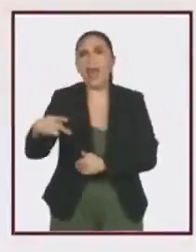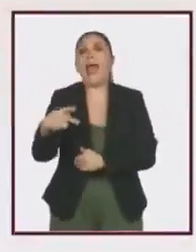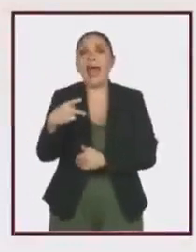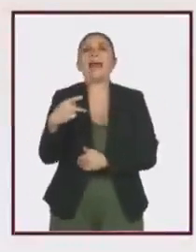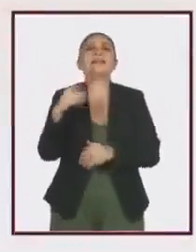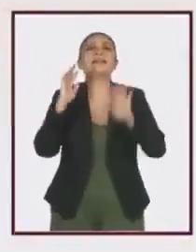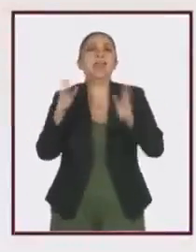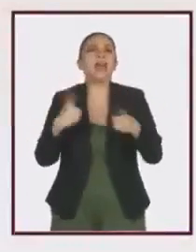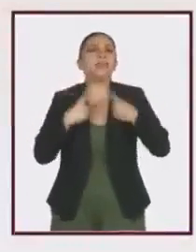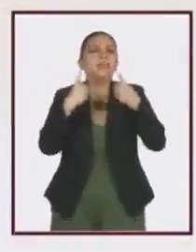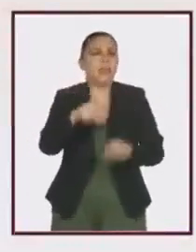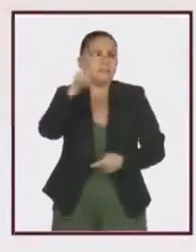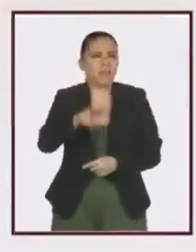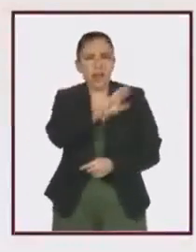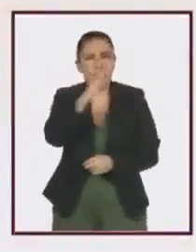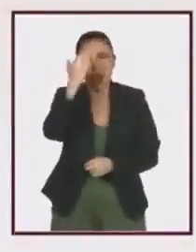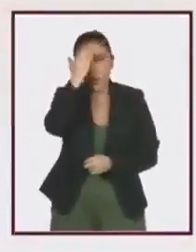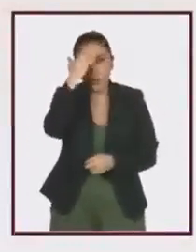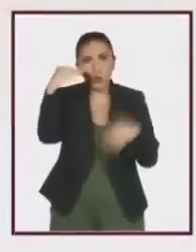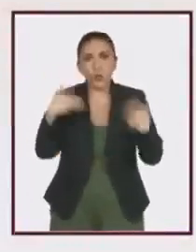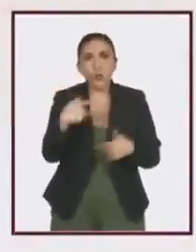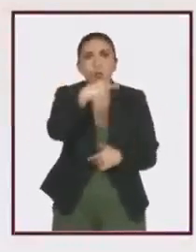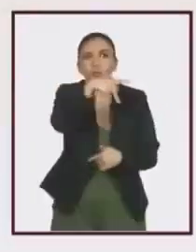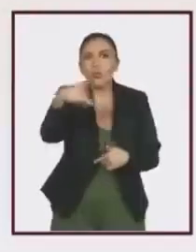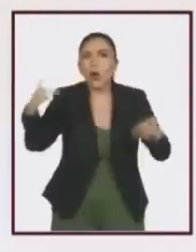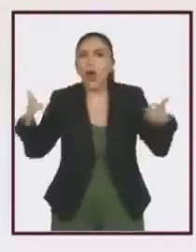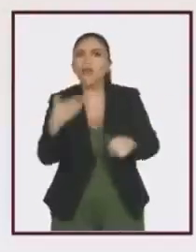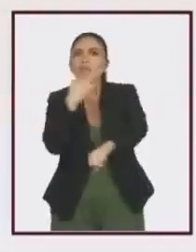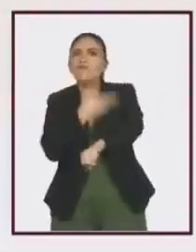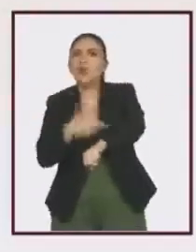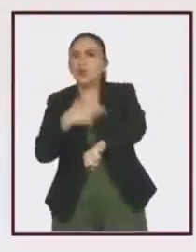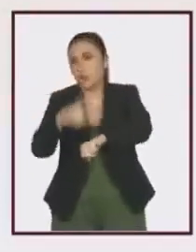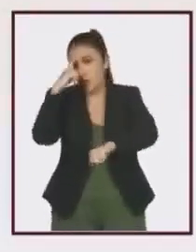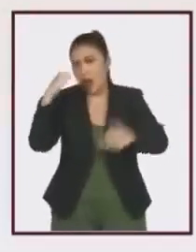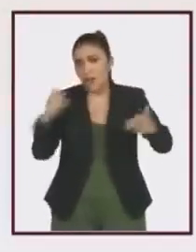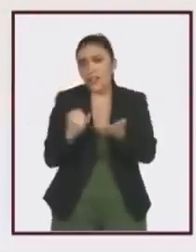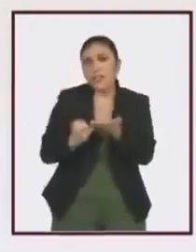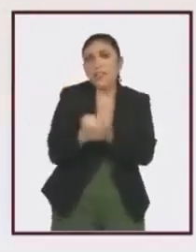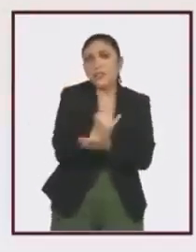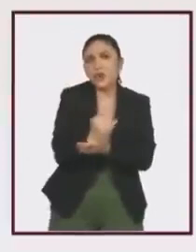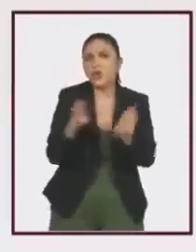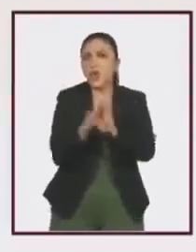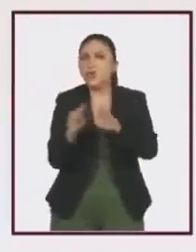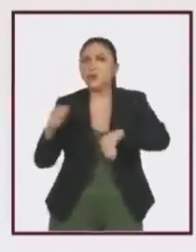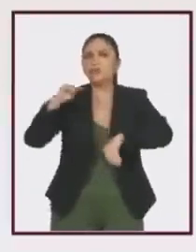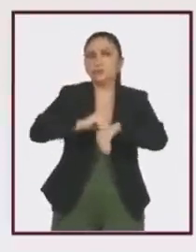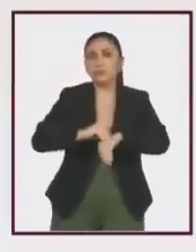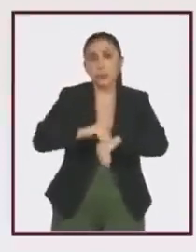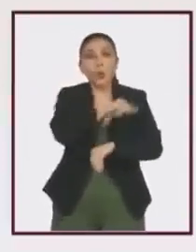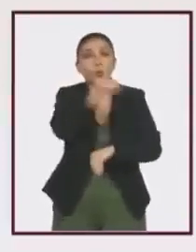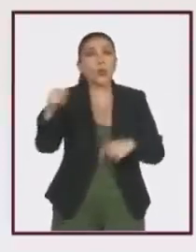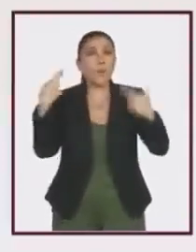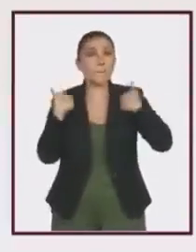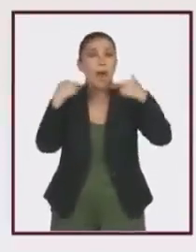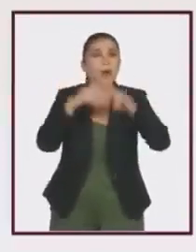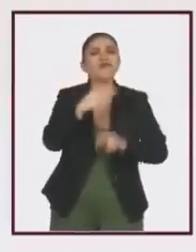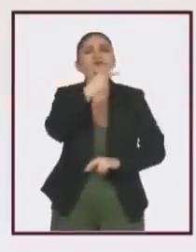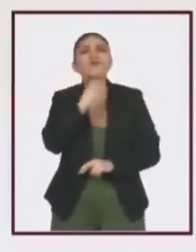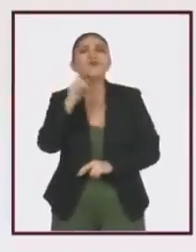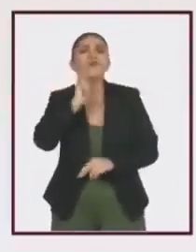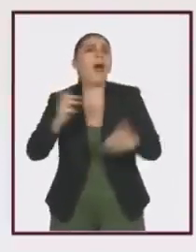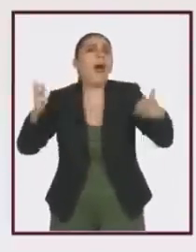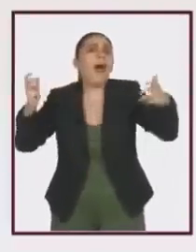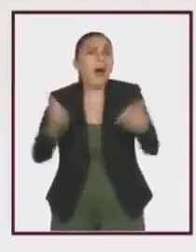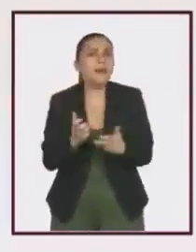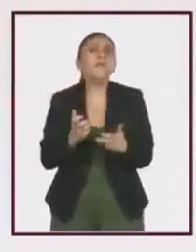se reconoce precisamente los procesos de decisión curricular que las maestras y los maestros han llevado a